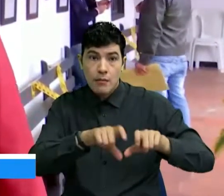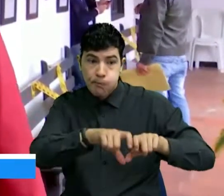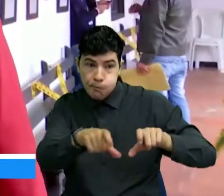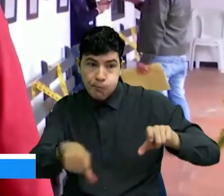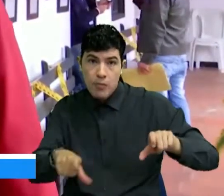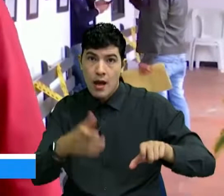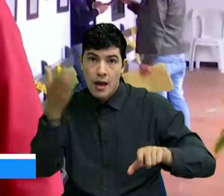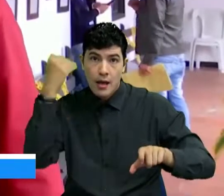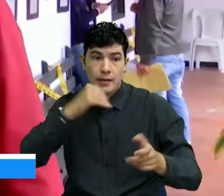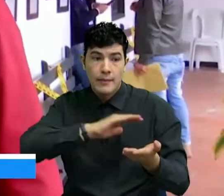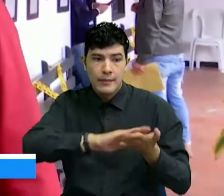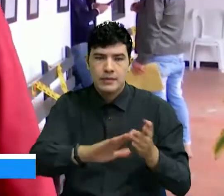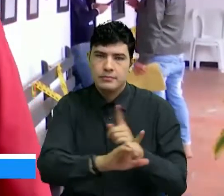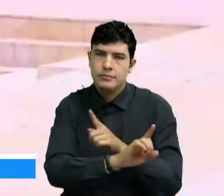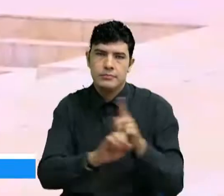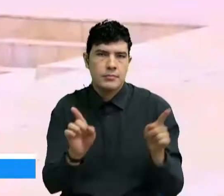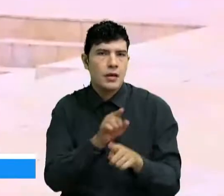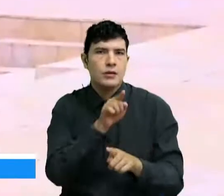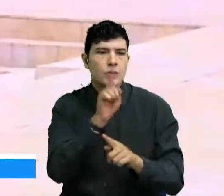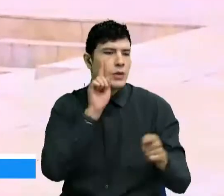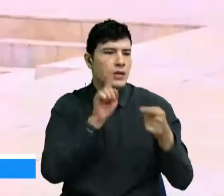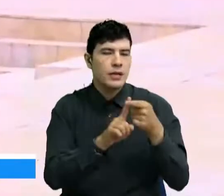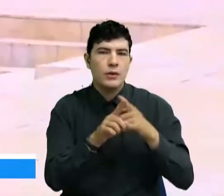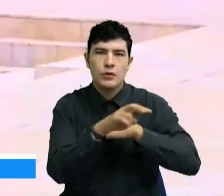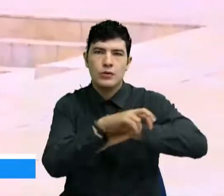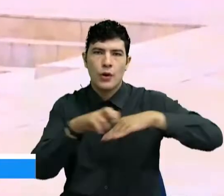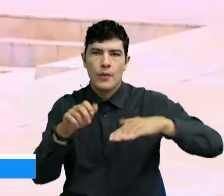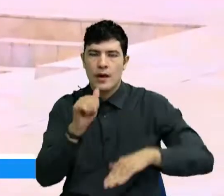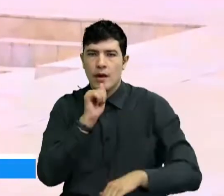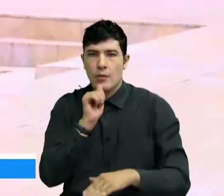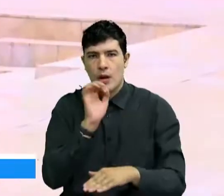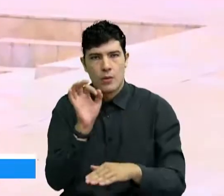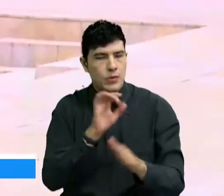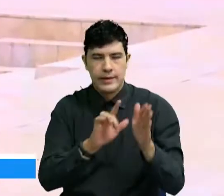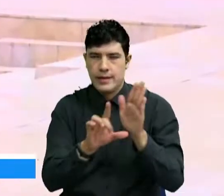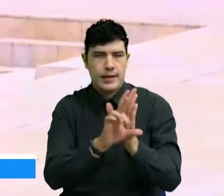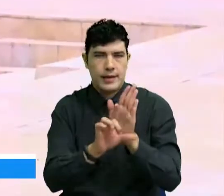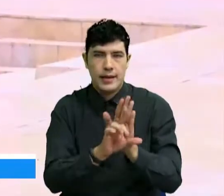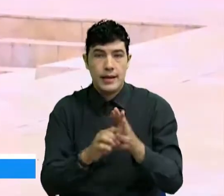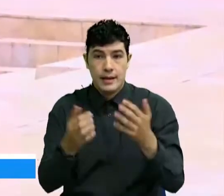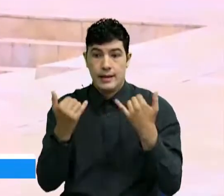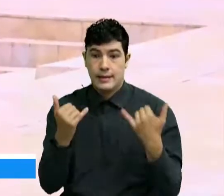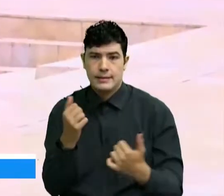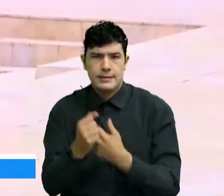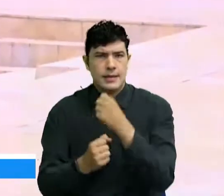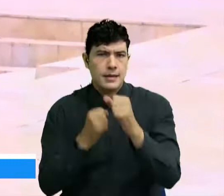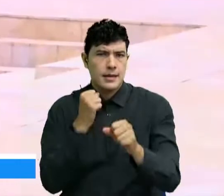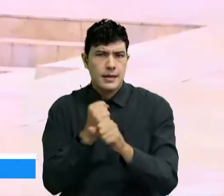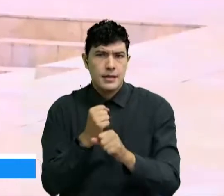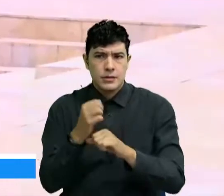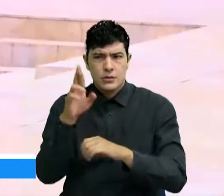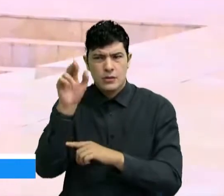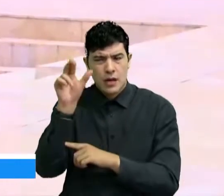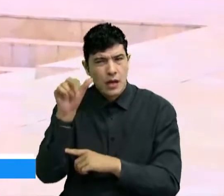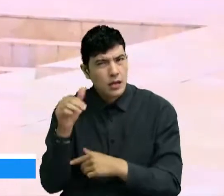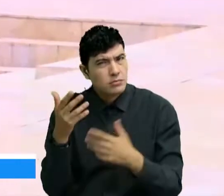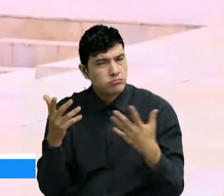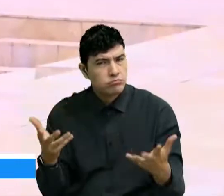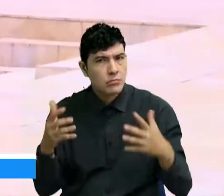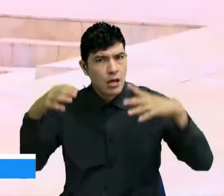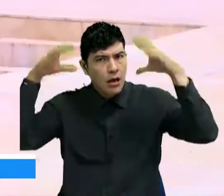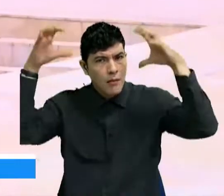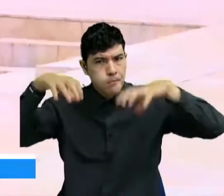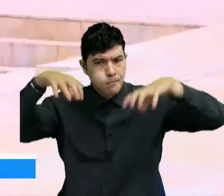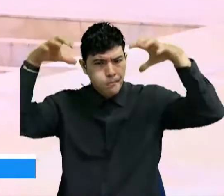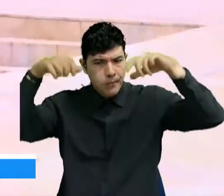manera pirata o inescrupulosa. Ha sido un año atípico porque no se han registrado lluvias, especialmente en la